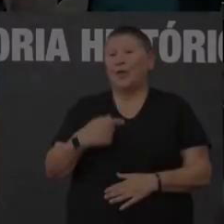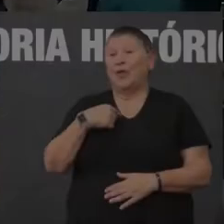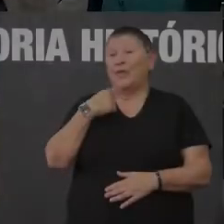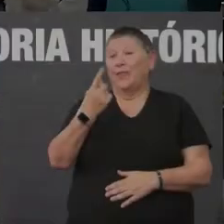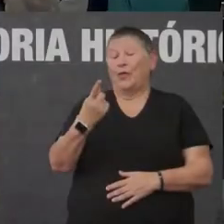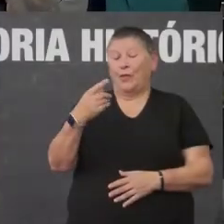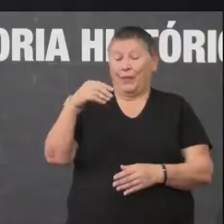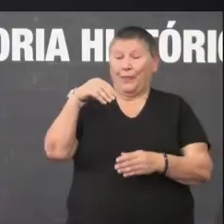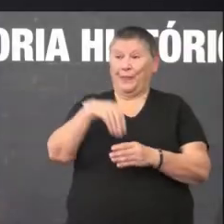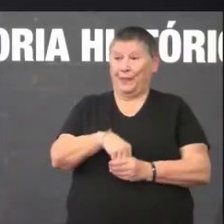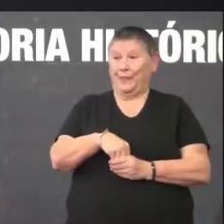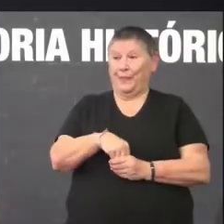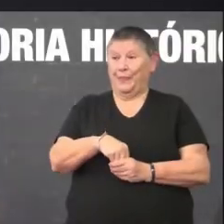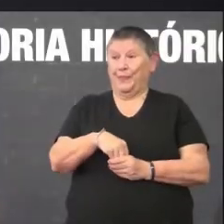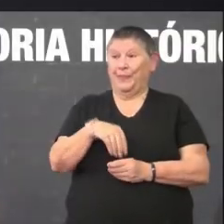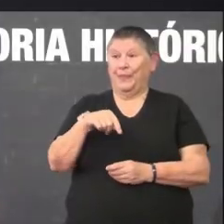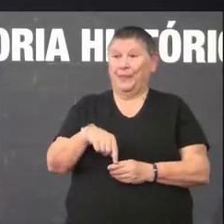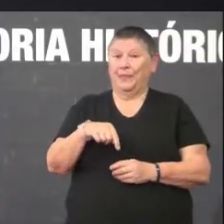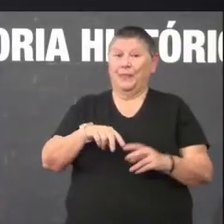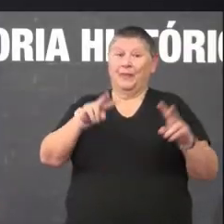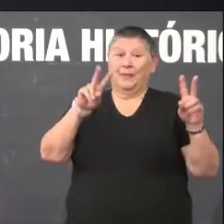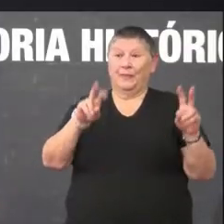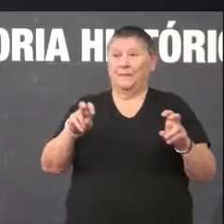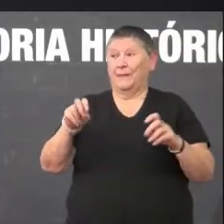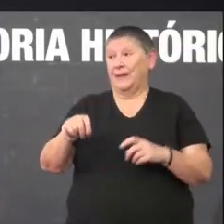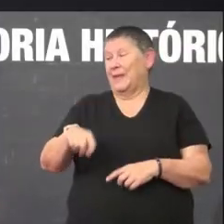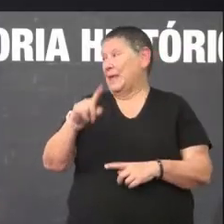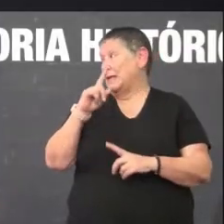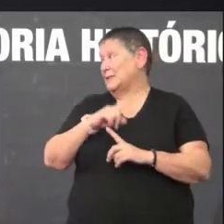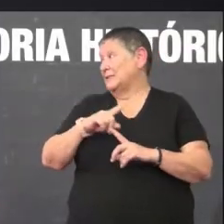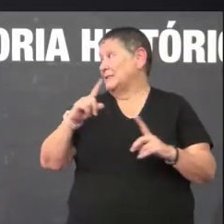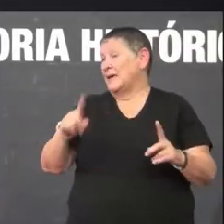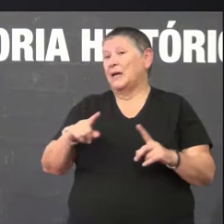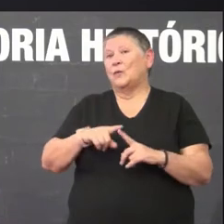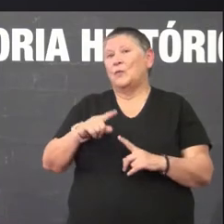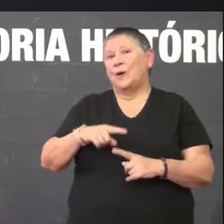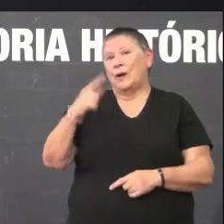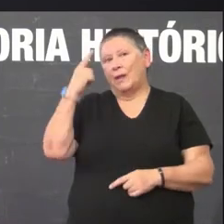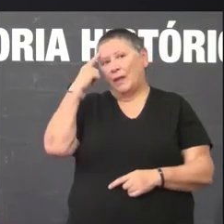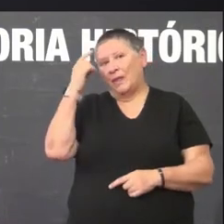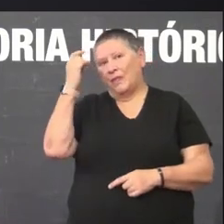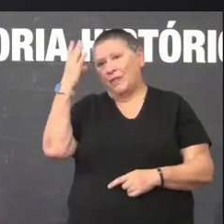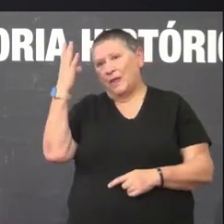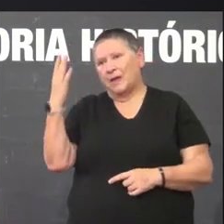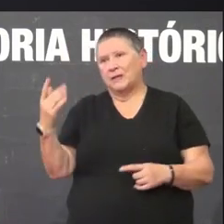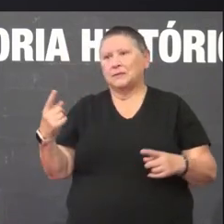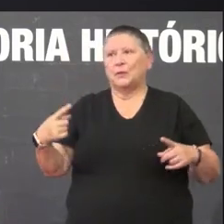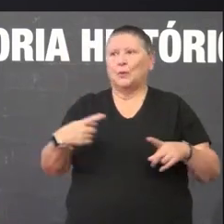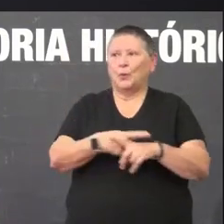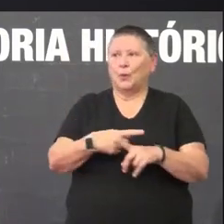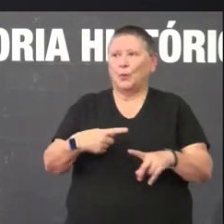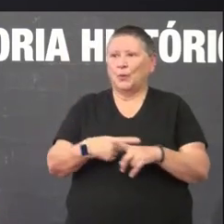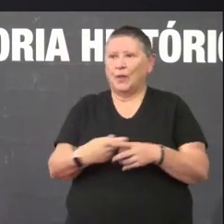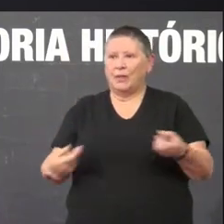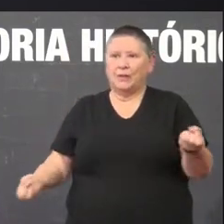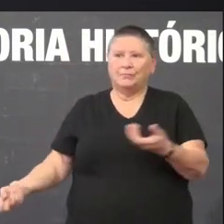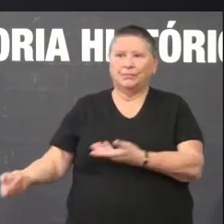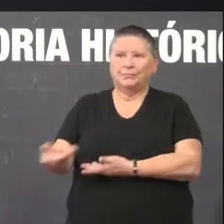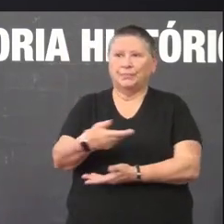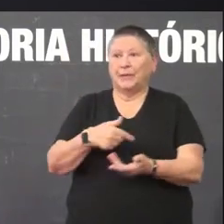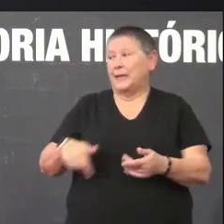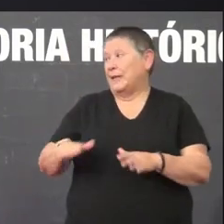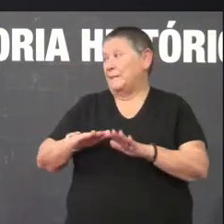Dentro de estas de esta temática elixida para este ano, estas ideas furtadas, ímonos a deter en esta mesa redonda, en esta